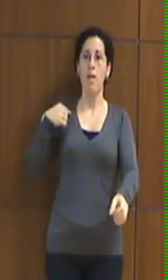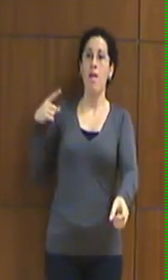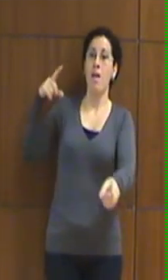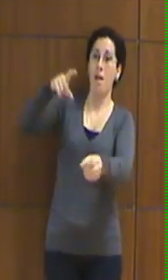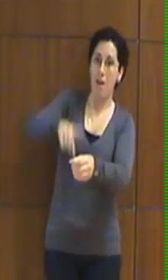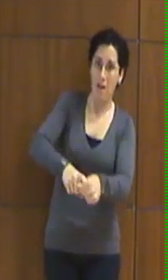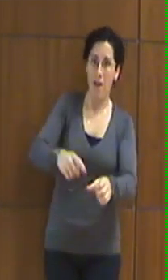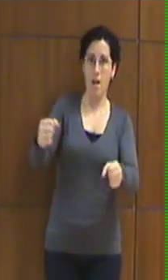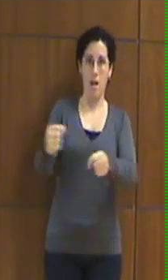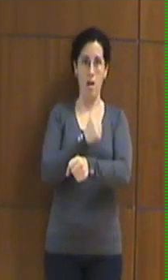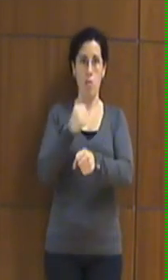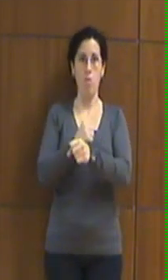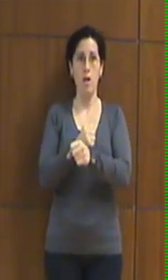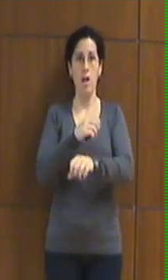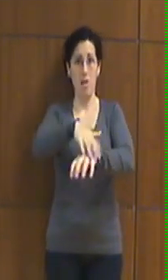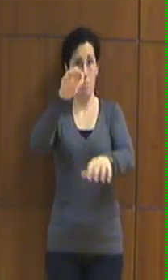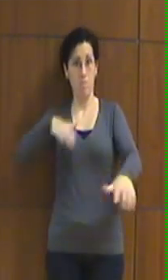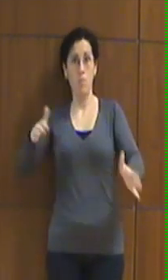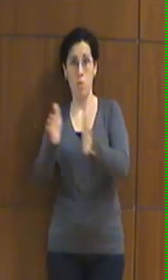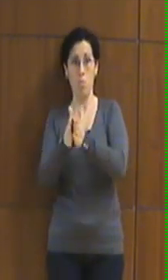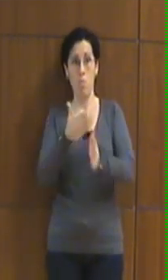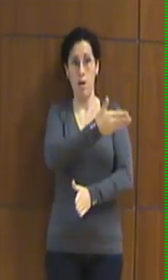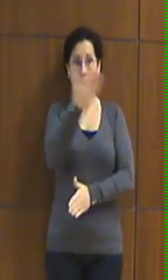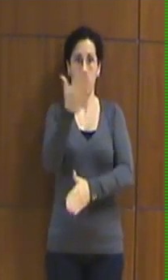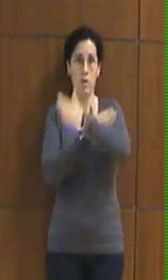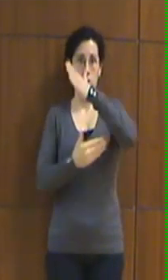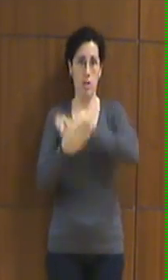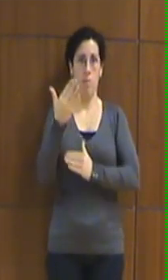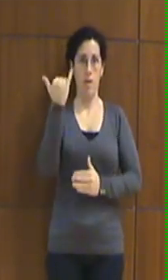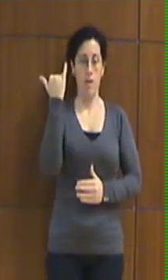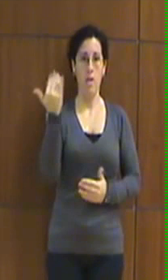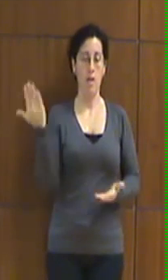mucho compañero o a mucha persona con discapacidad.